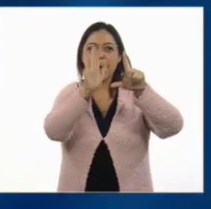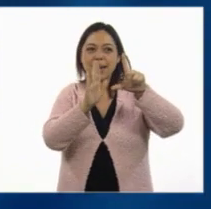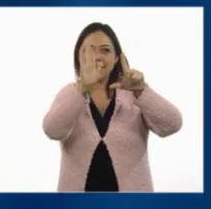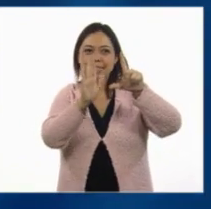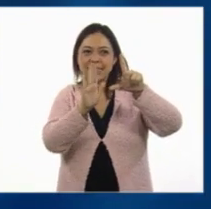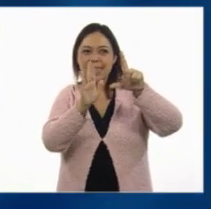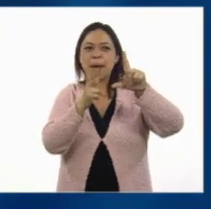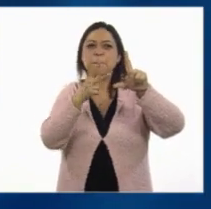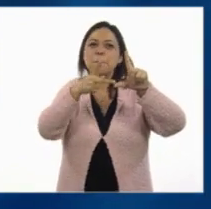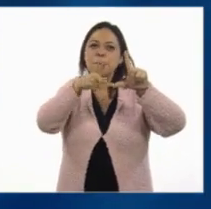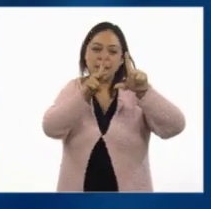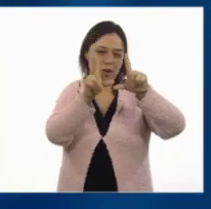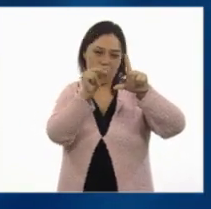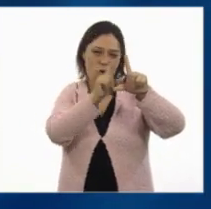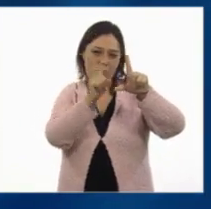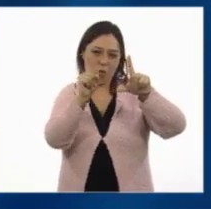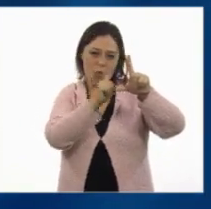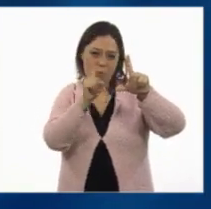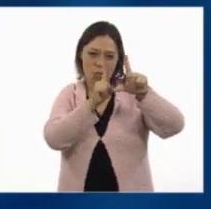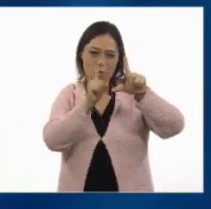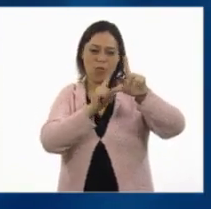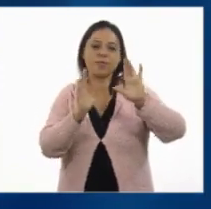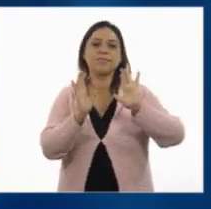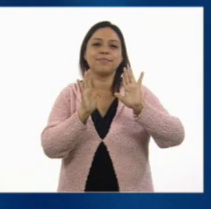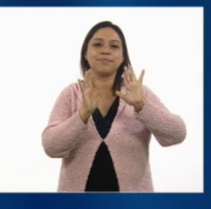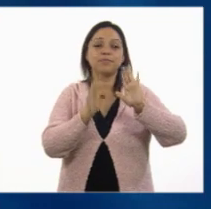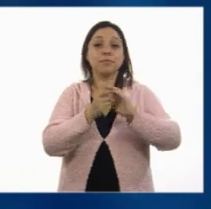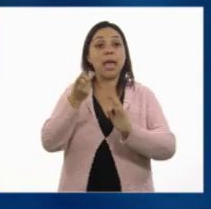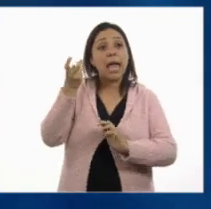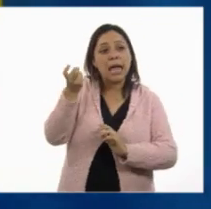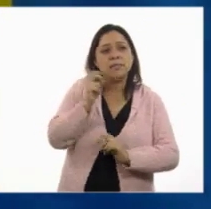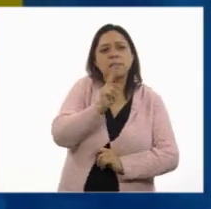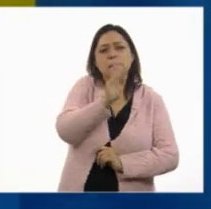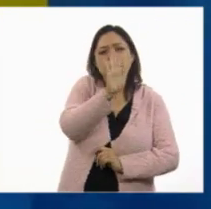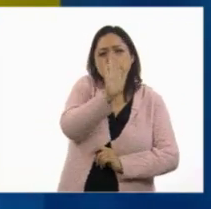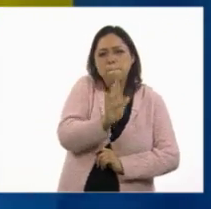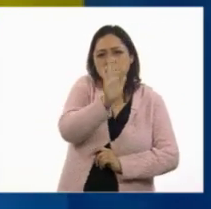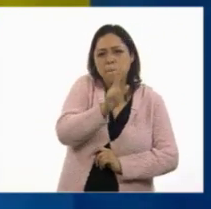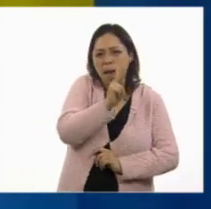media doblada. Muy bien. Y esta que es similar.